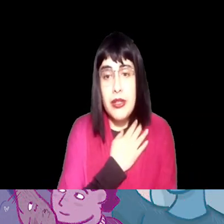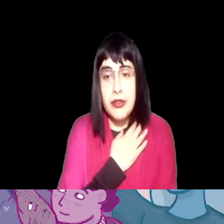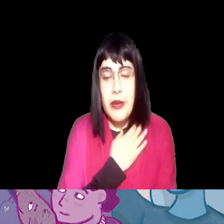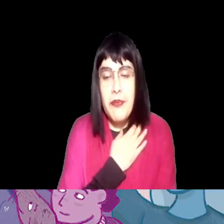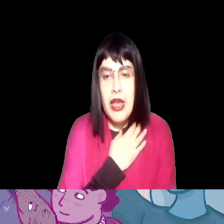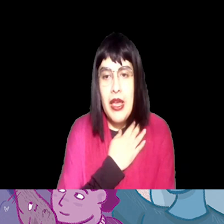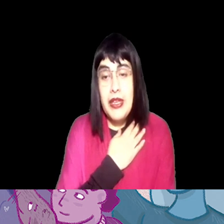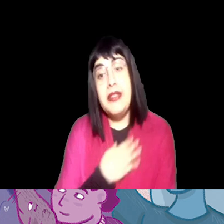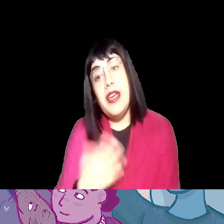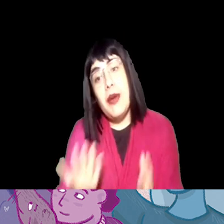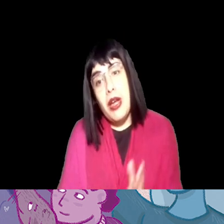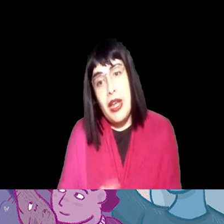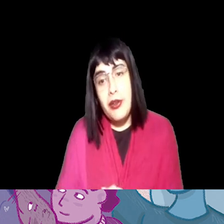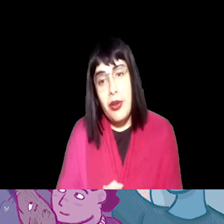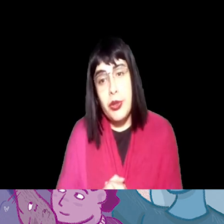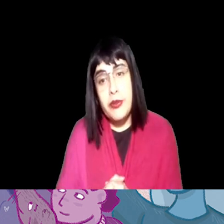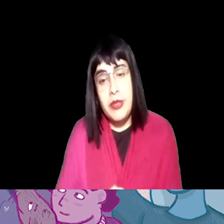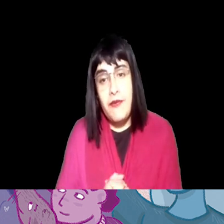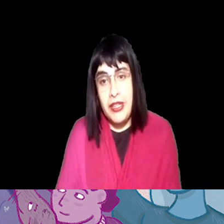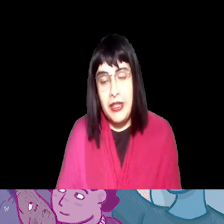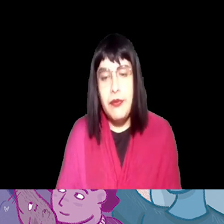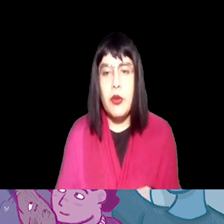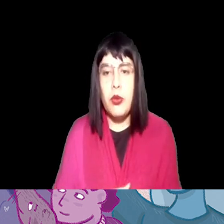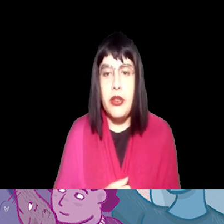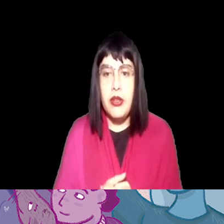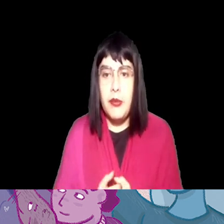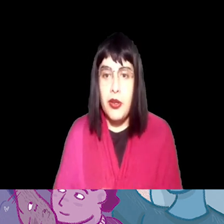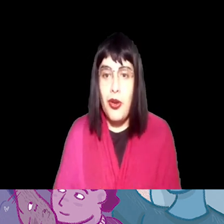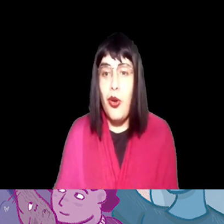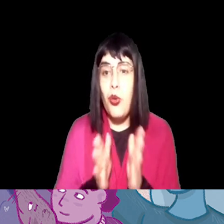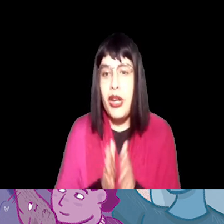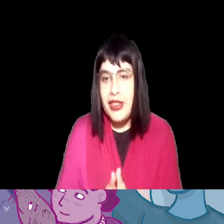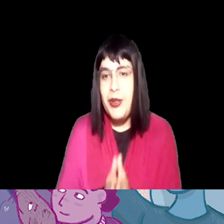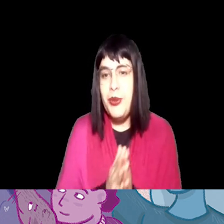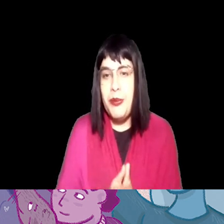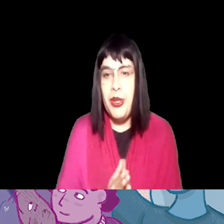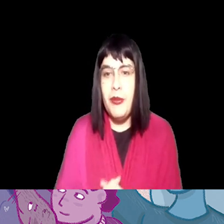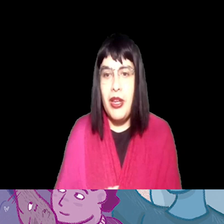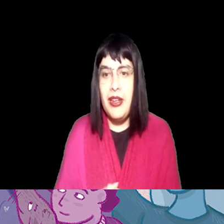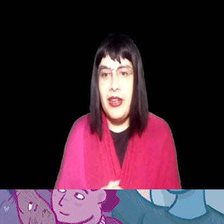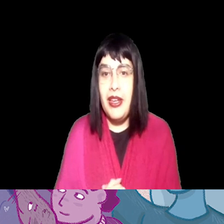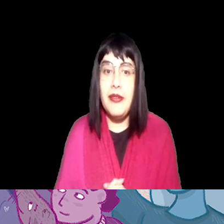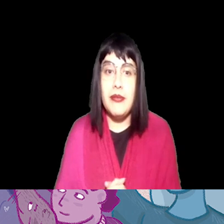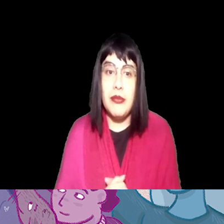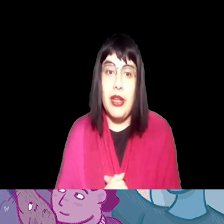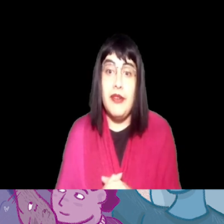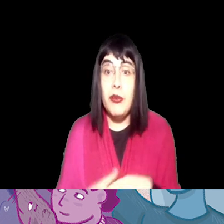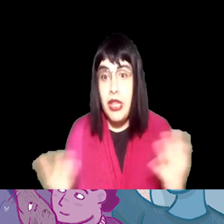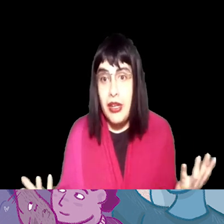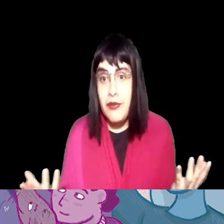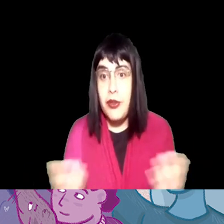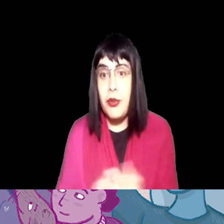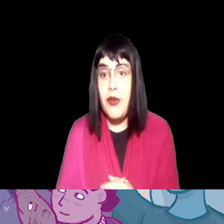con muchas cosas. Y así llegamos al año 2020, un año que marcó un antes y un después, igual a